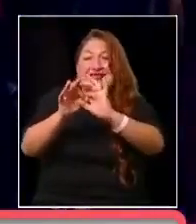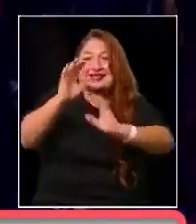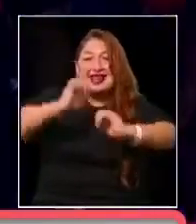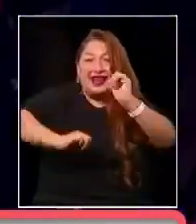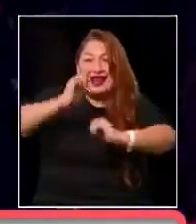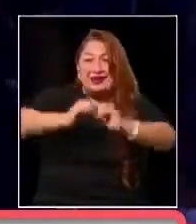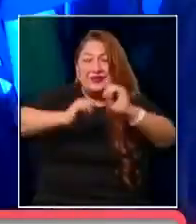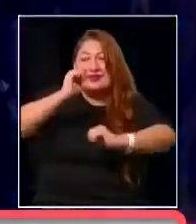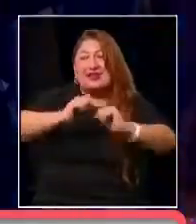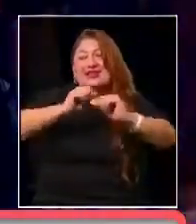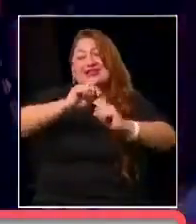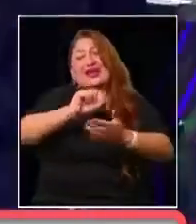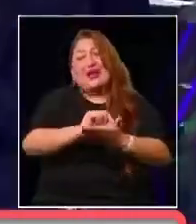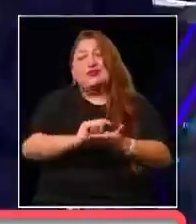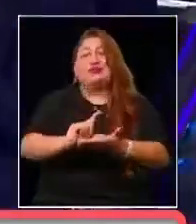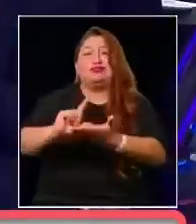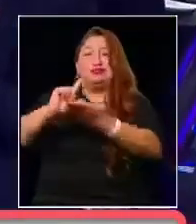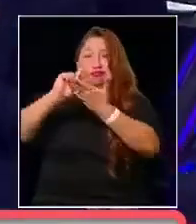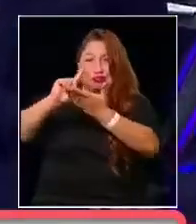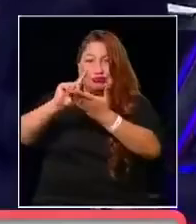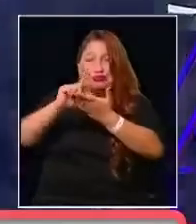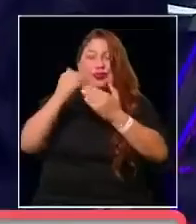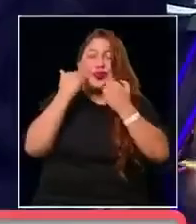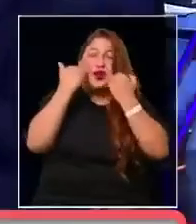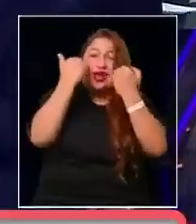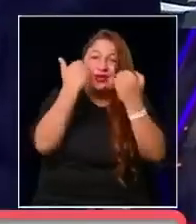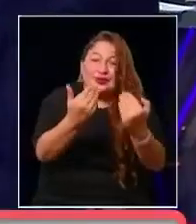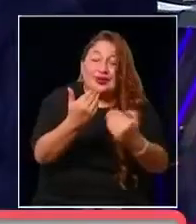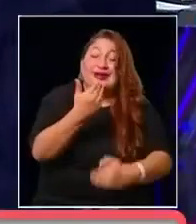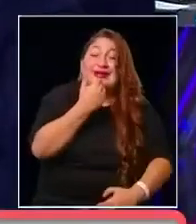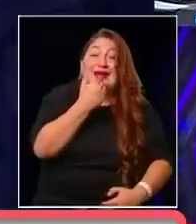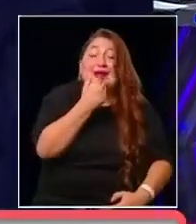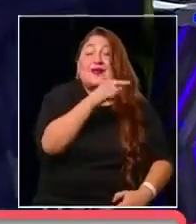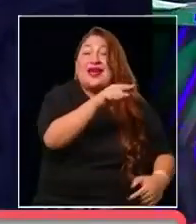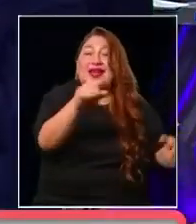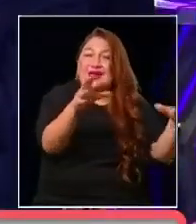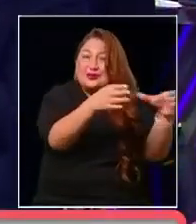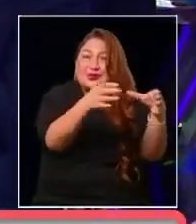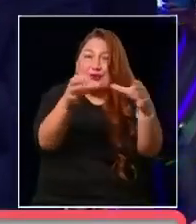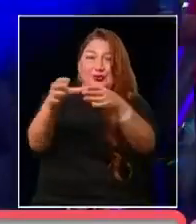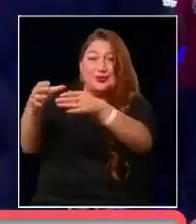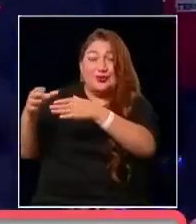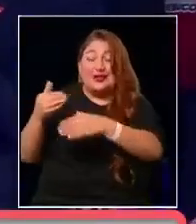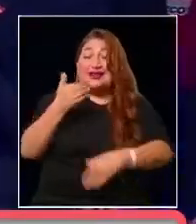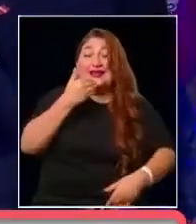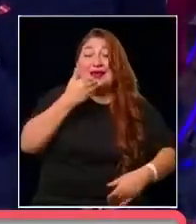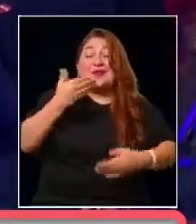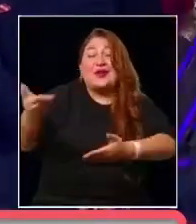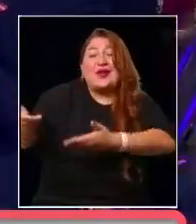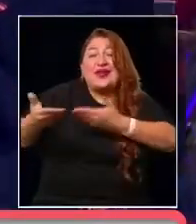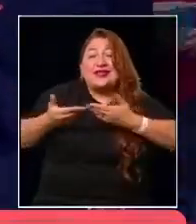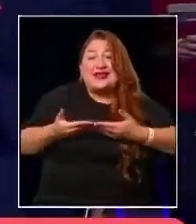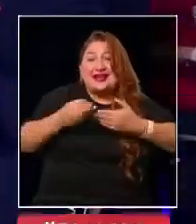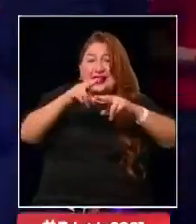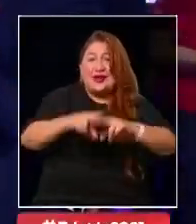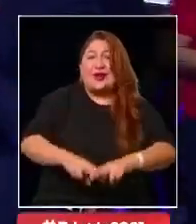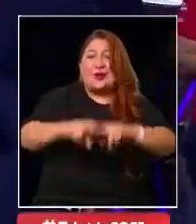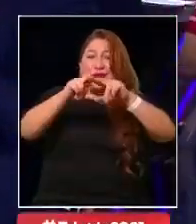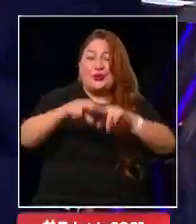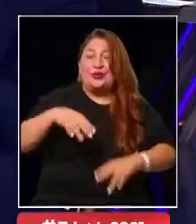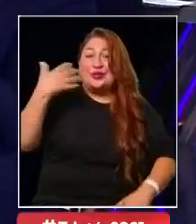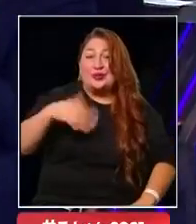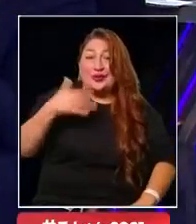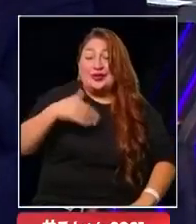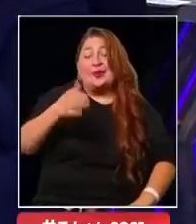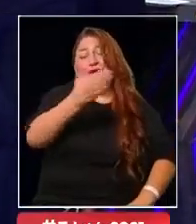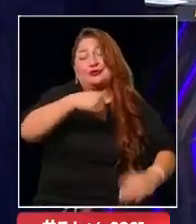aumentaron sus donaciones queremos a esos grupos que también nos entregaron aportes importantes para poder